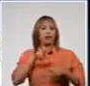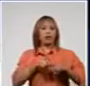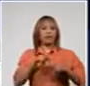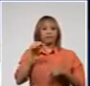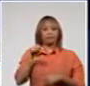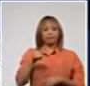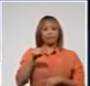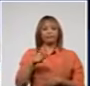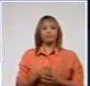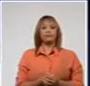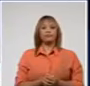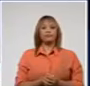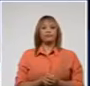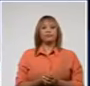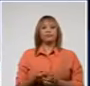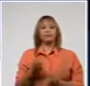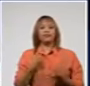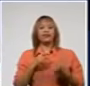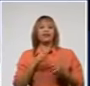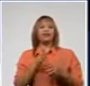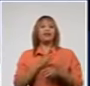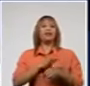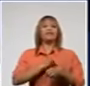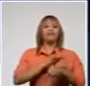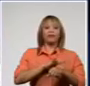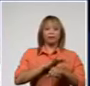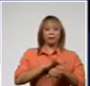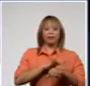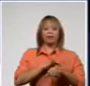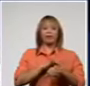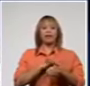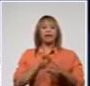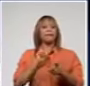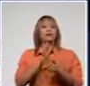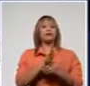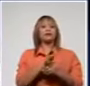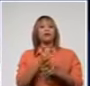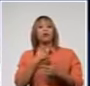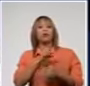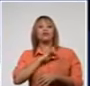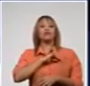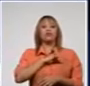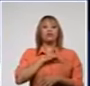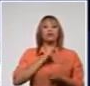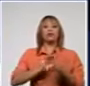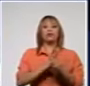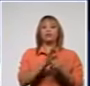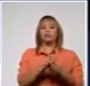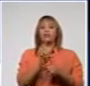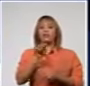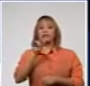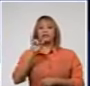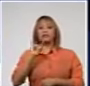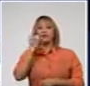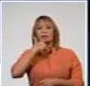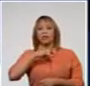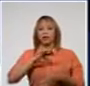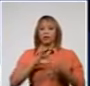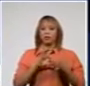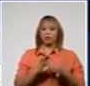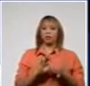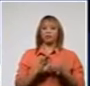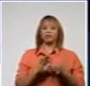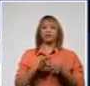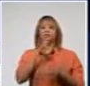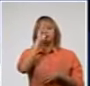alguna comorbilidad, que comenzó con síntomas de la enfermedad el 16 de agosto, se